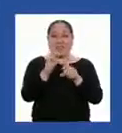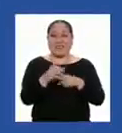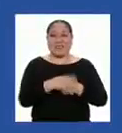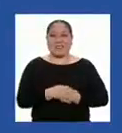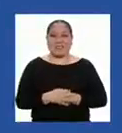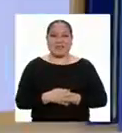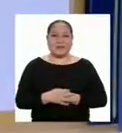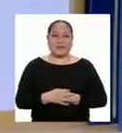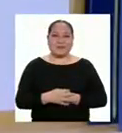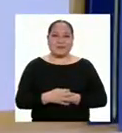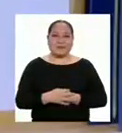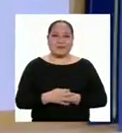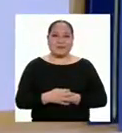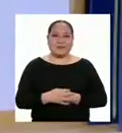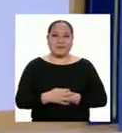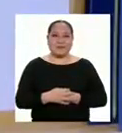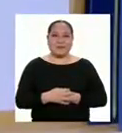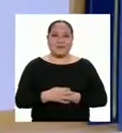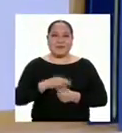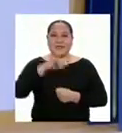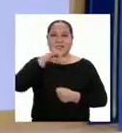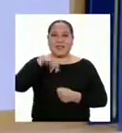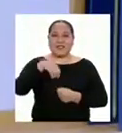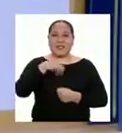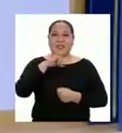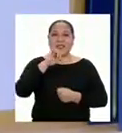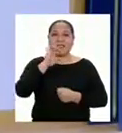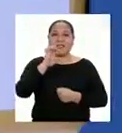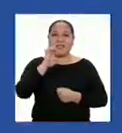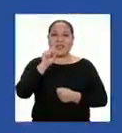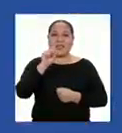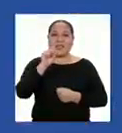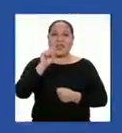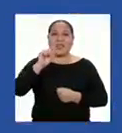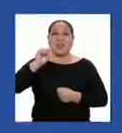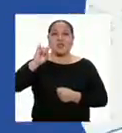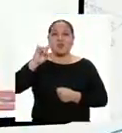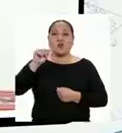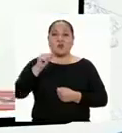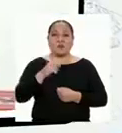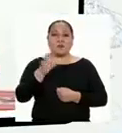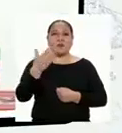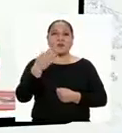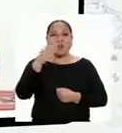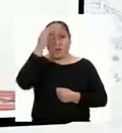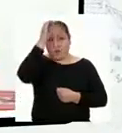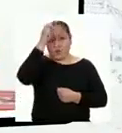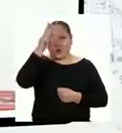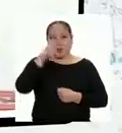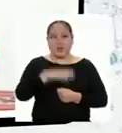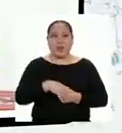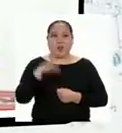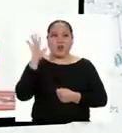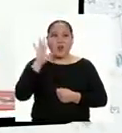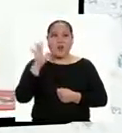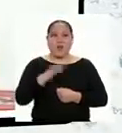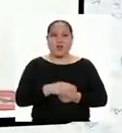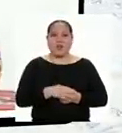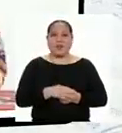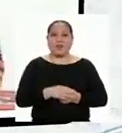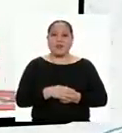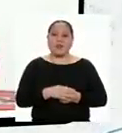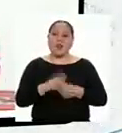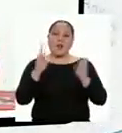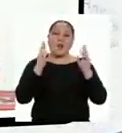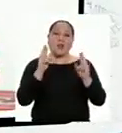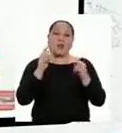preguntas. Viene con Yeshua, desde Cusco. Cuéntanos. Ayiyanchu Yanire, profesora. Espero que